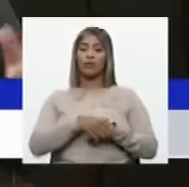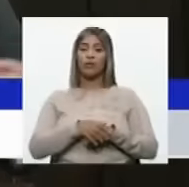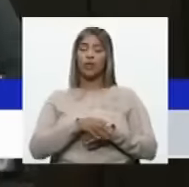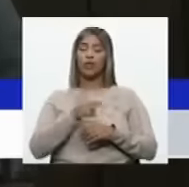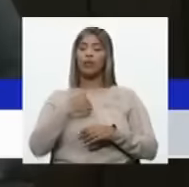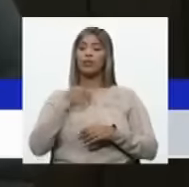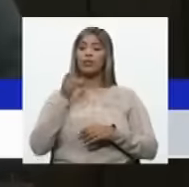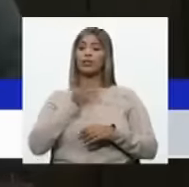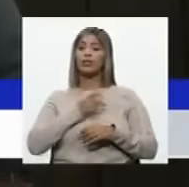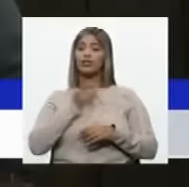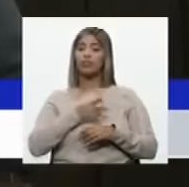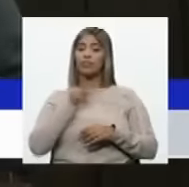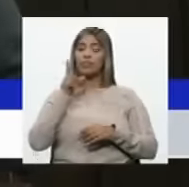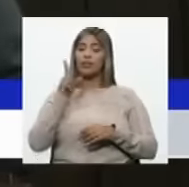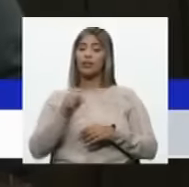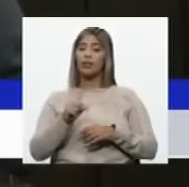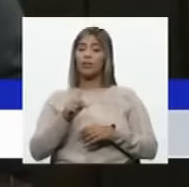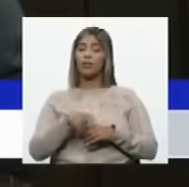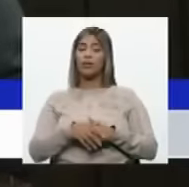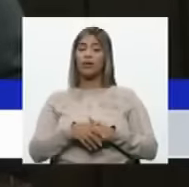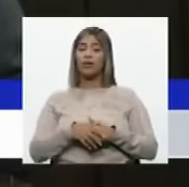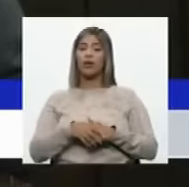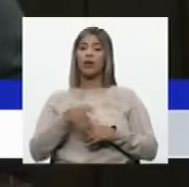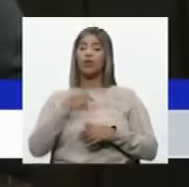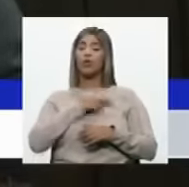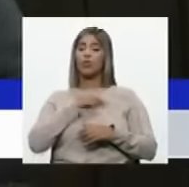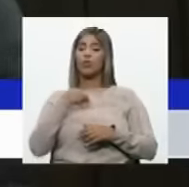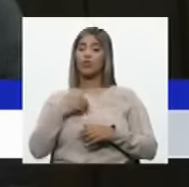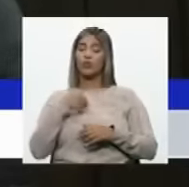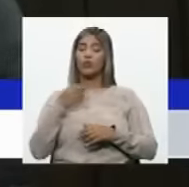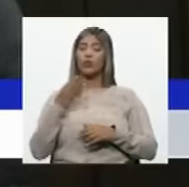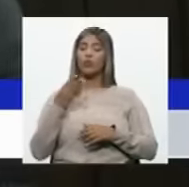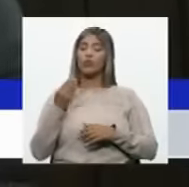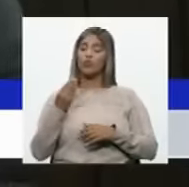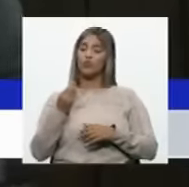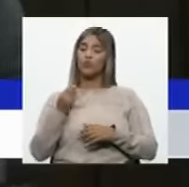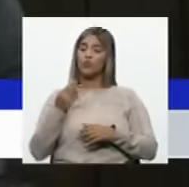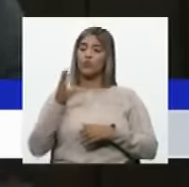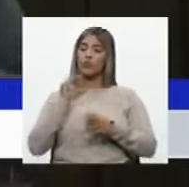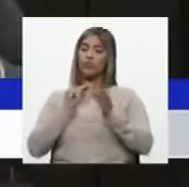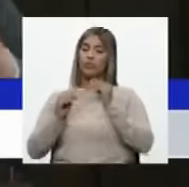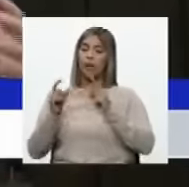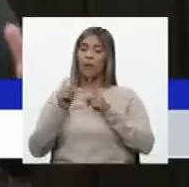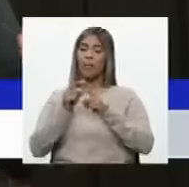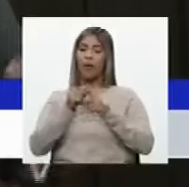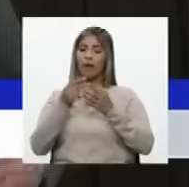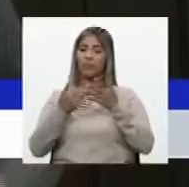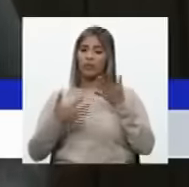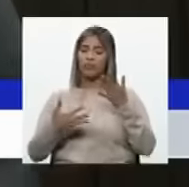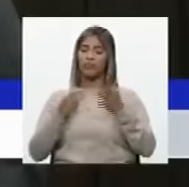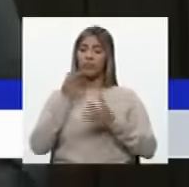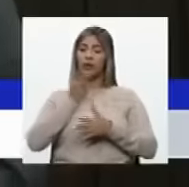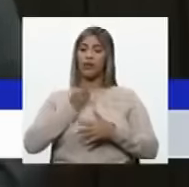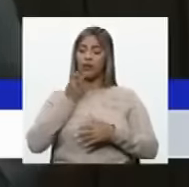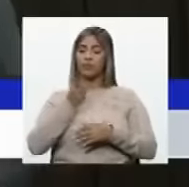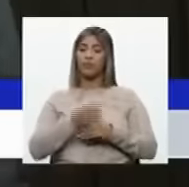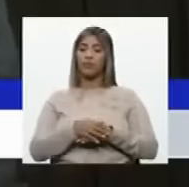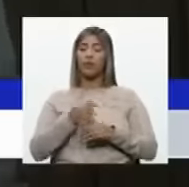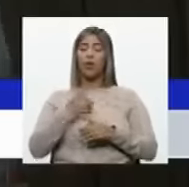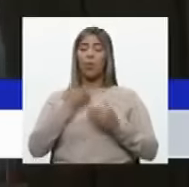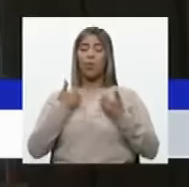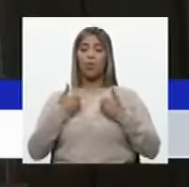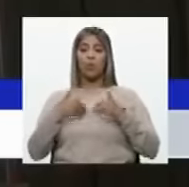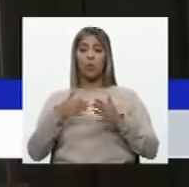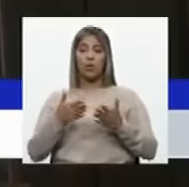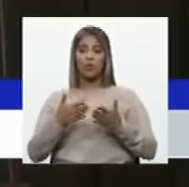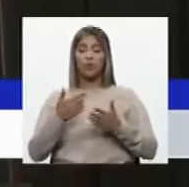Chile, y además a quien le debemos nosotros muchísimo de lo que son nuestras letras de nuestra hispanidad. Yo por eso, señor